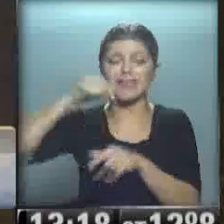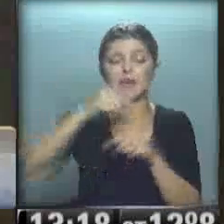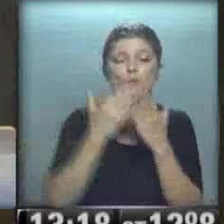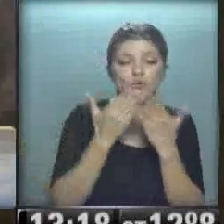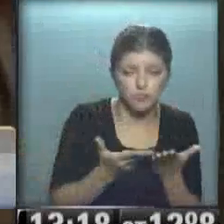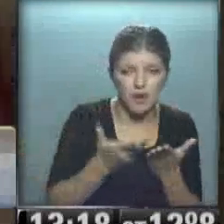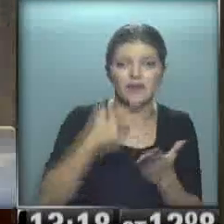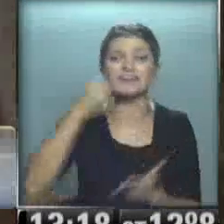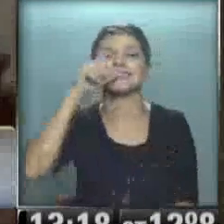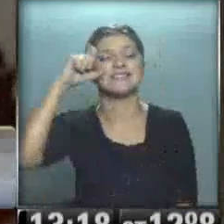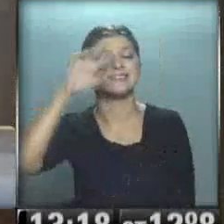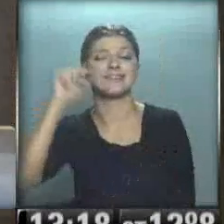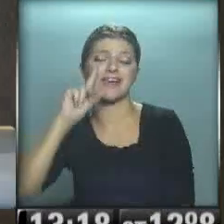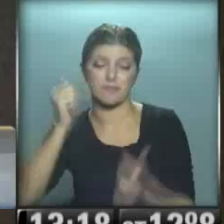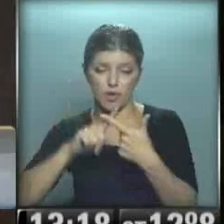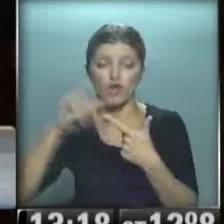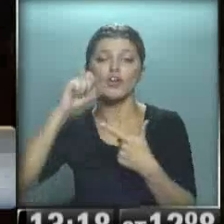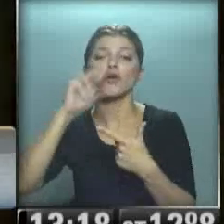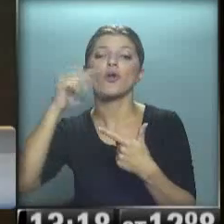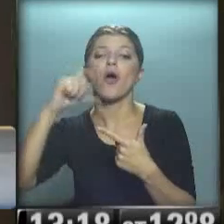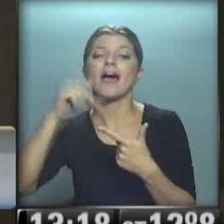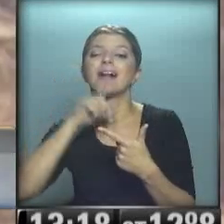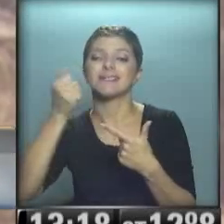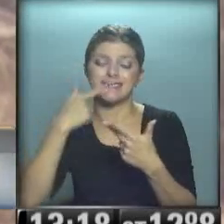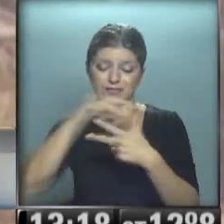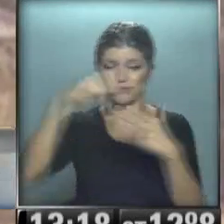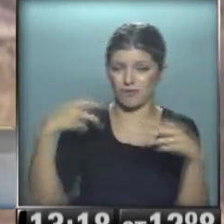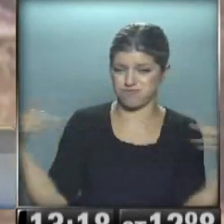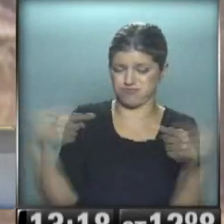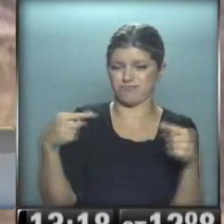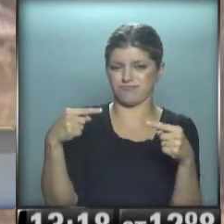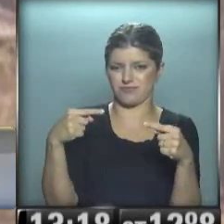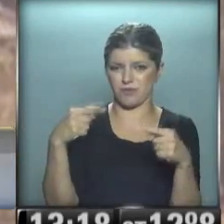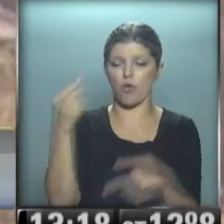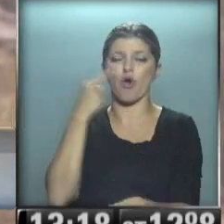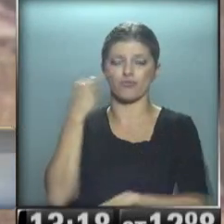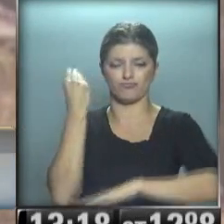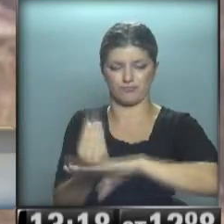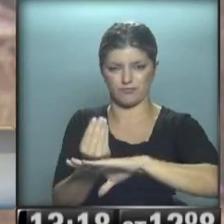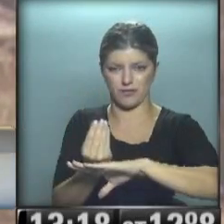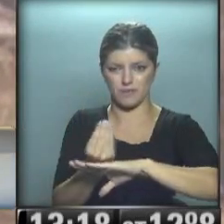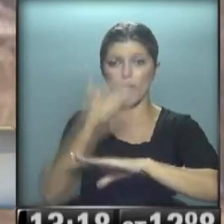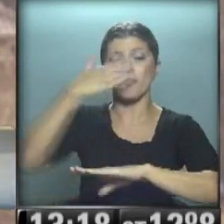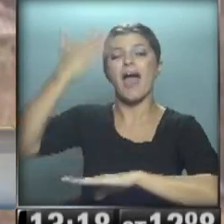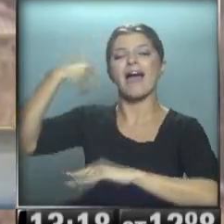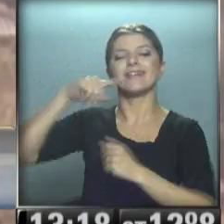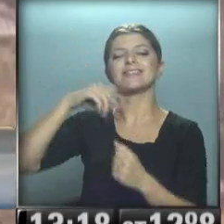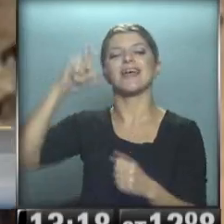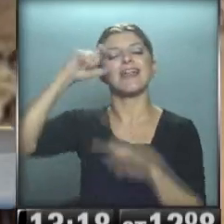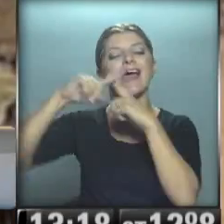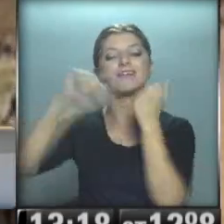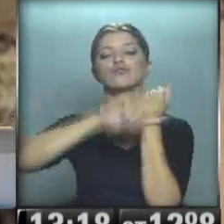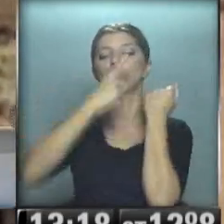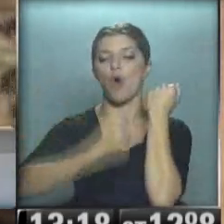musulmanes, serbios y croatas se enfrentaron por el control del país tras la desintegración de la antigua Yugoslavia en